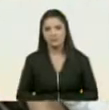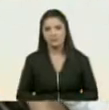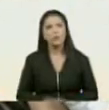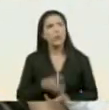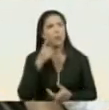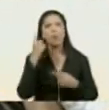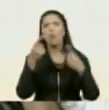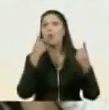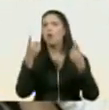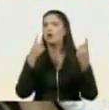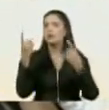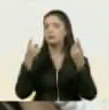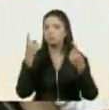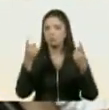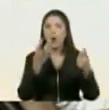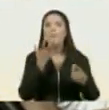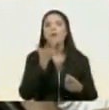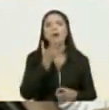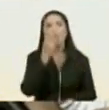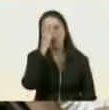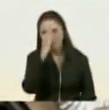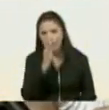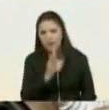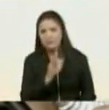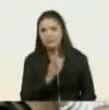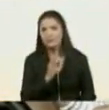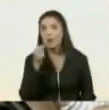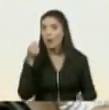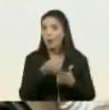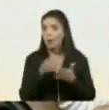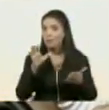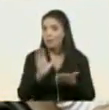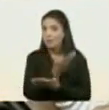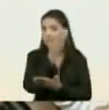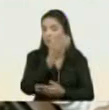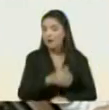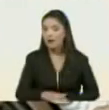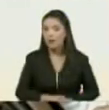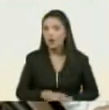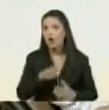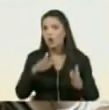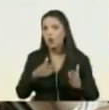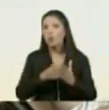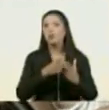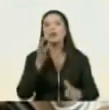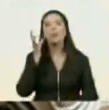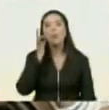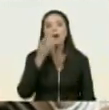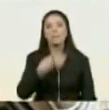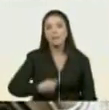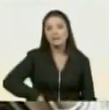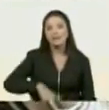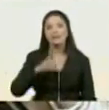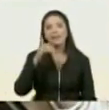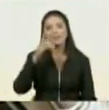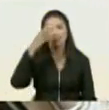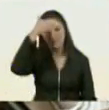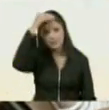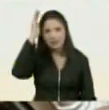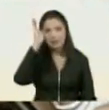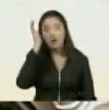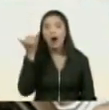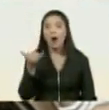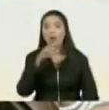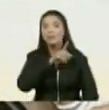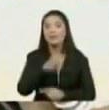país, pongamos por ejemplo Brasil, un golpe de Estado brutal en contra de la presidenta legítimamente electa, y ahora el dictador